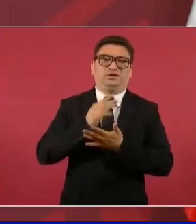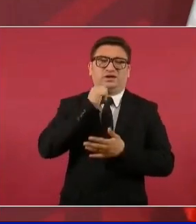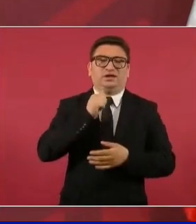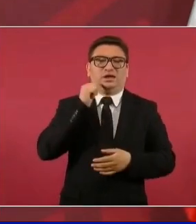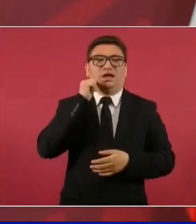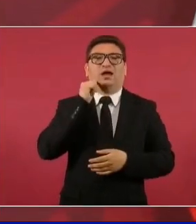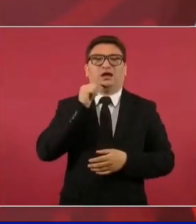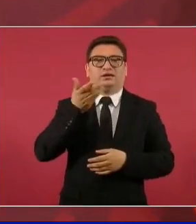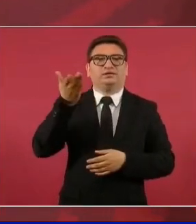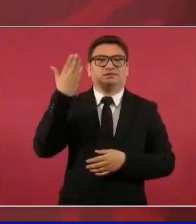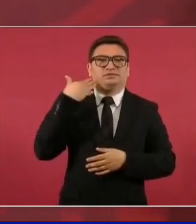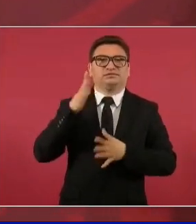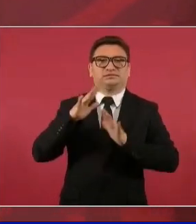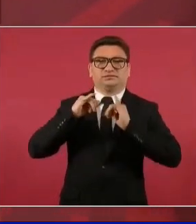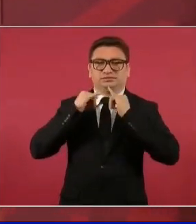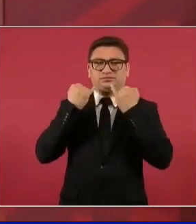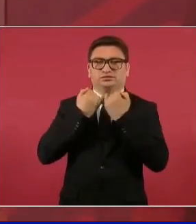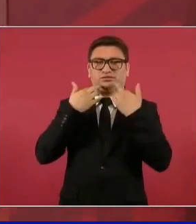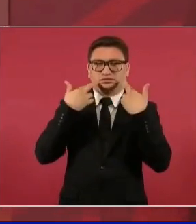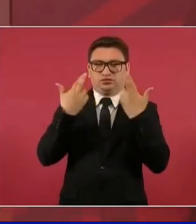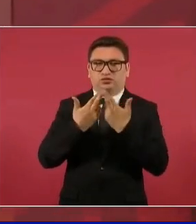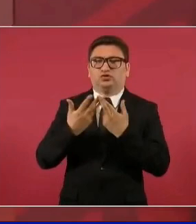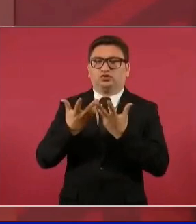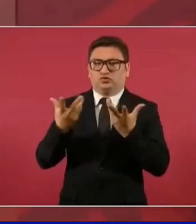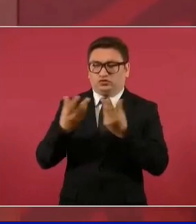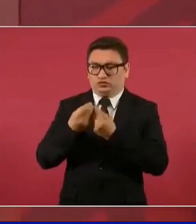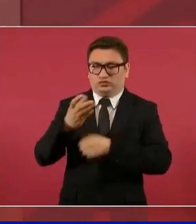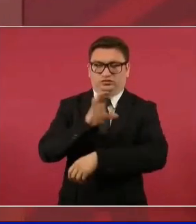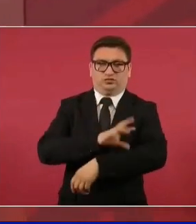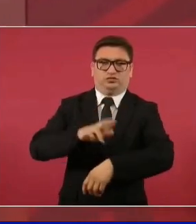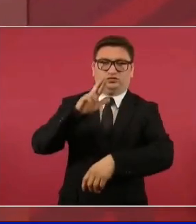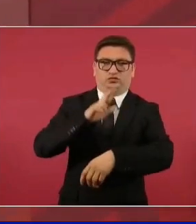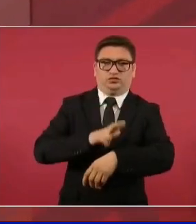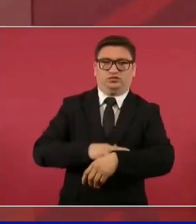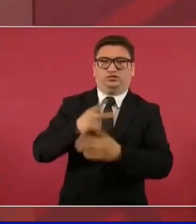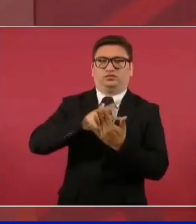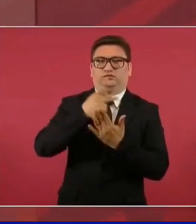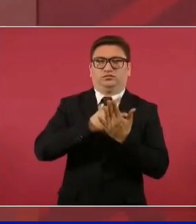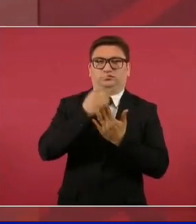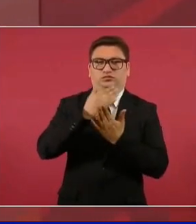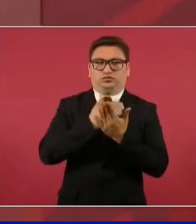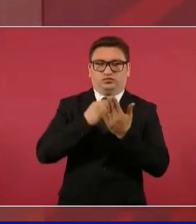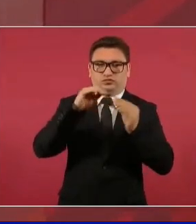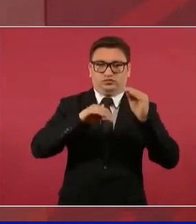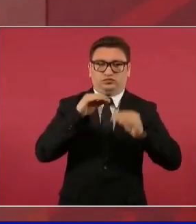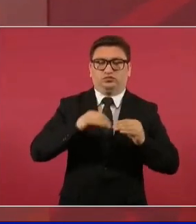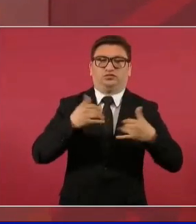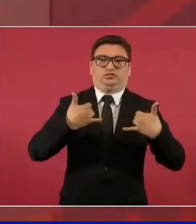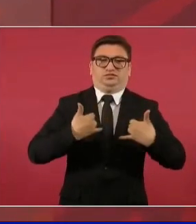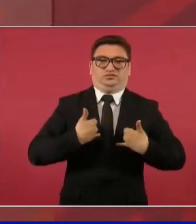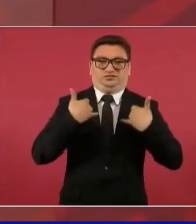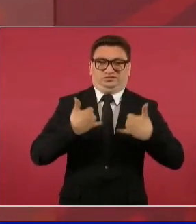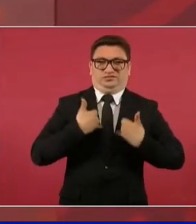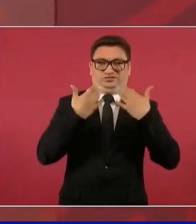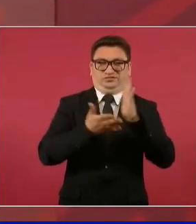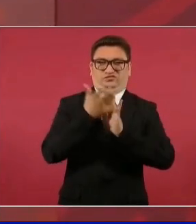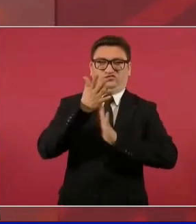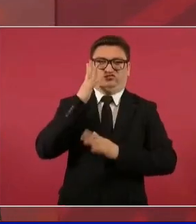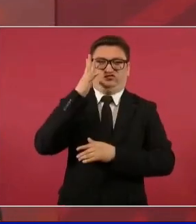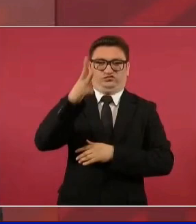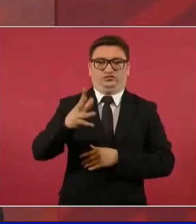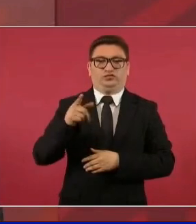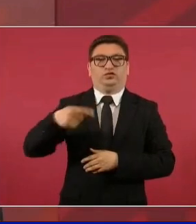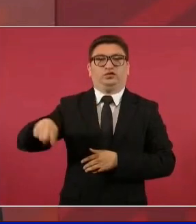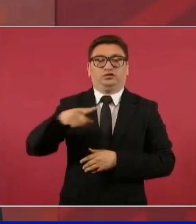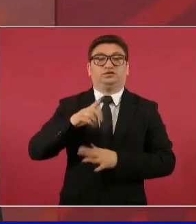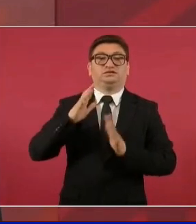Ayer tuve una reunión con el coordinador del programa Jóvenes Construyendo el Futuro. Ya